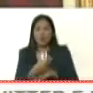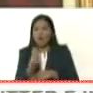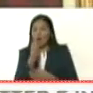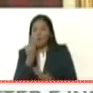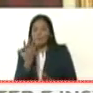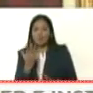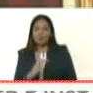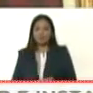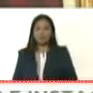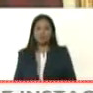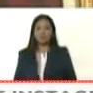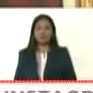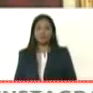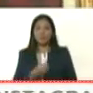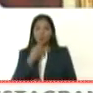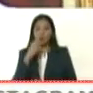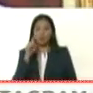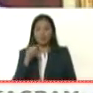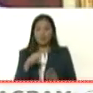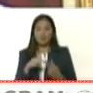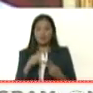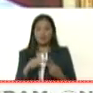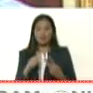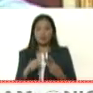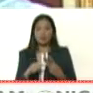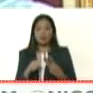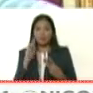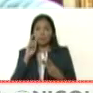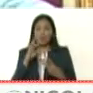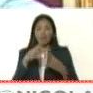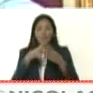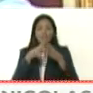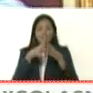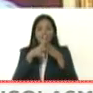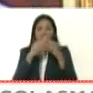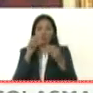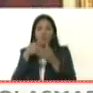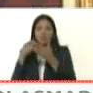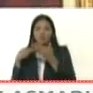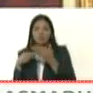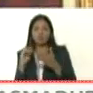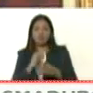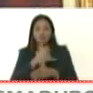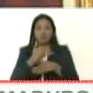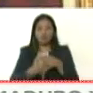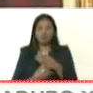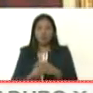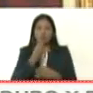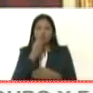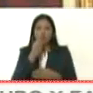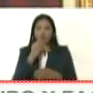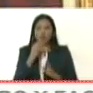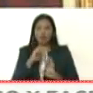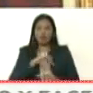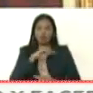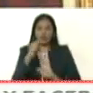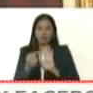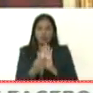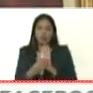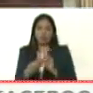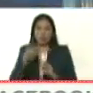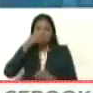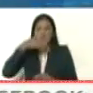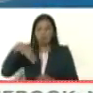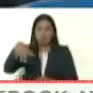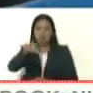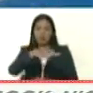Correcto. Bueno, y también tenemos aquí unos bocaditos. Mira, todo esto es el programa alimentario integral del pueblo de